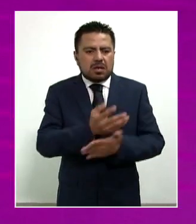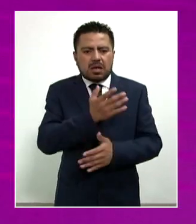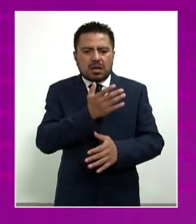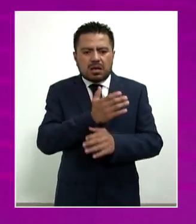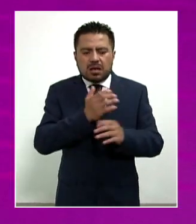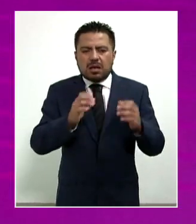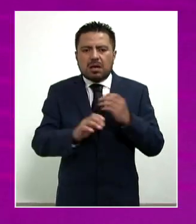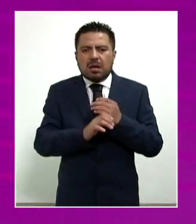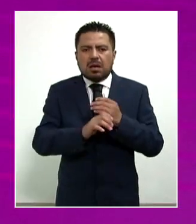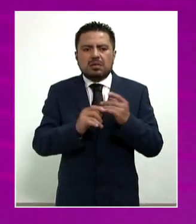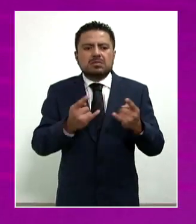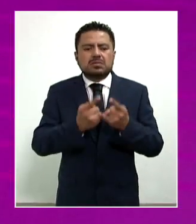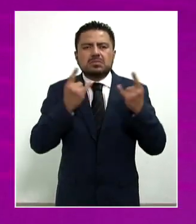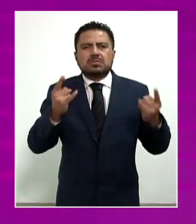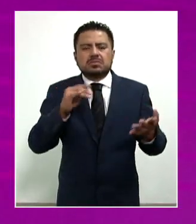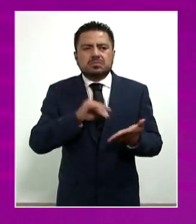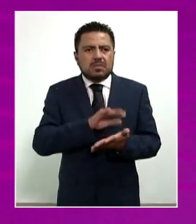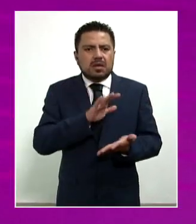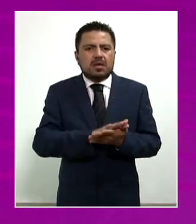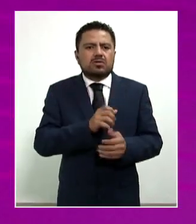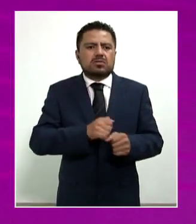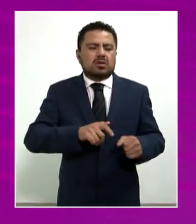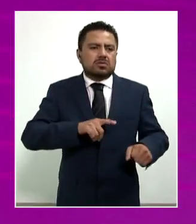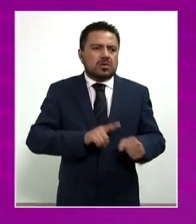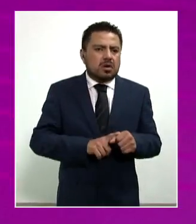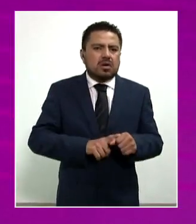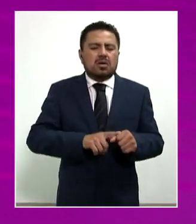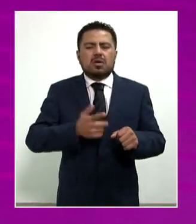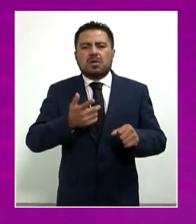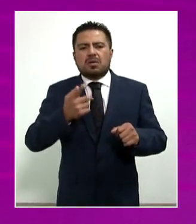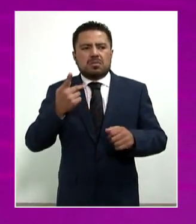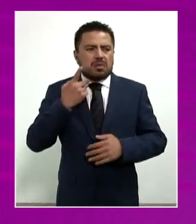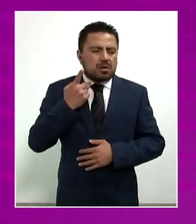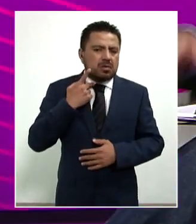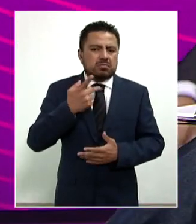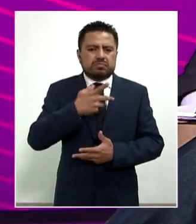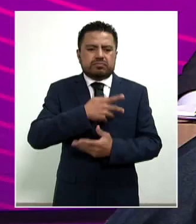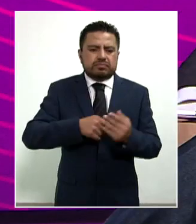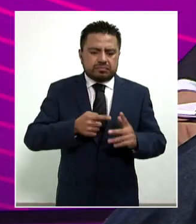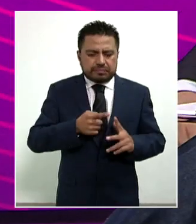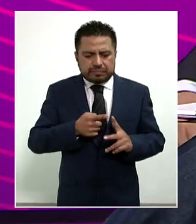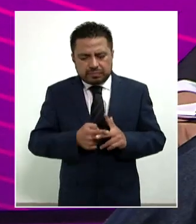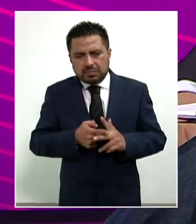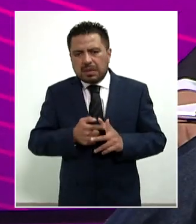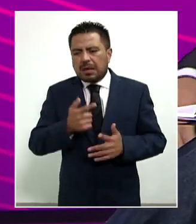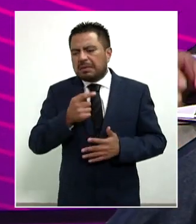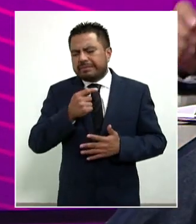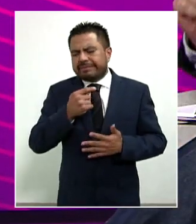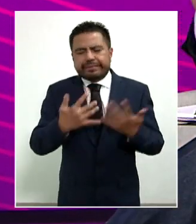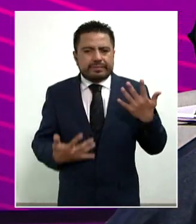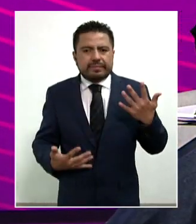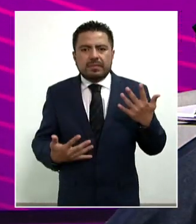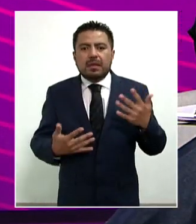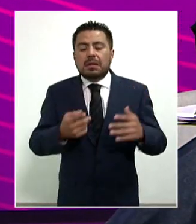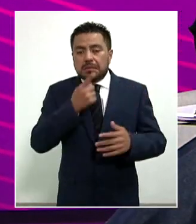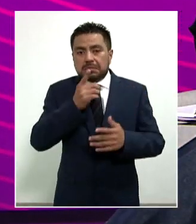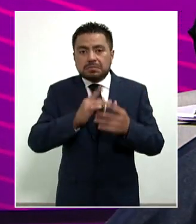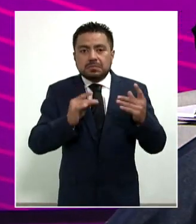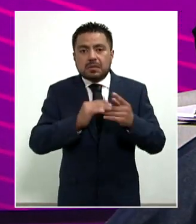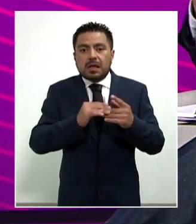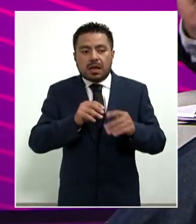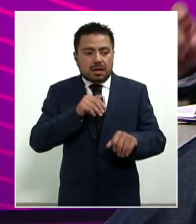muchos aspectos históricos, sociológicos, políticos, económicos, etcétera. Pero digamos que hay